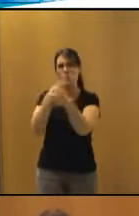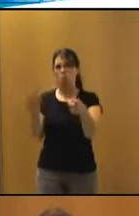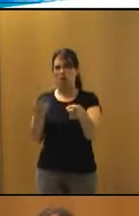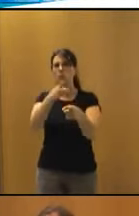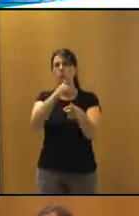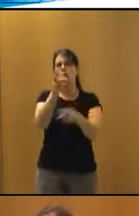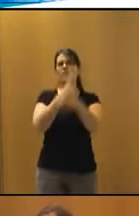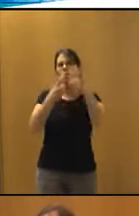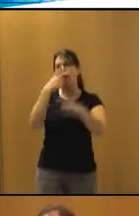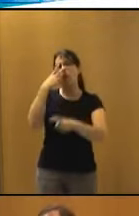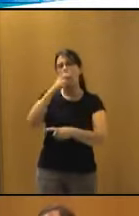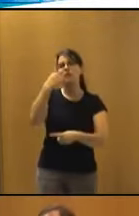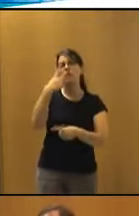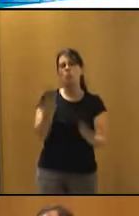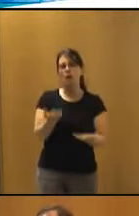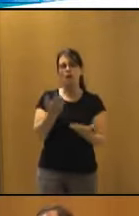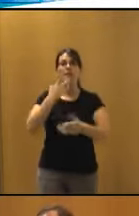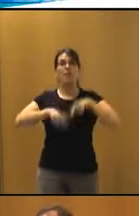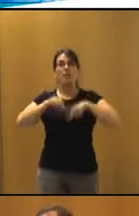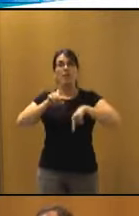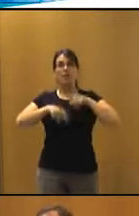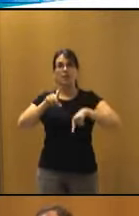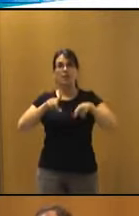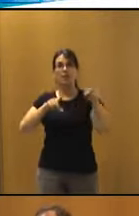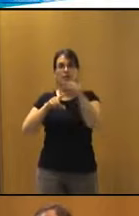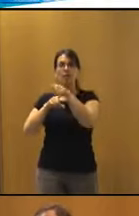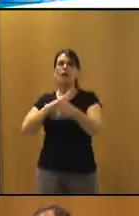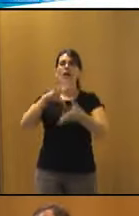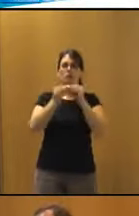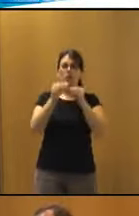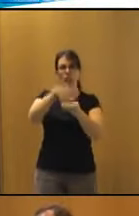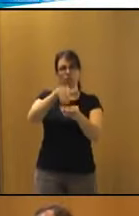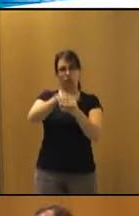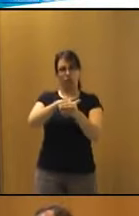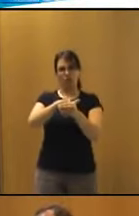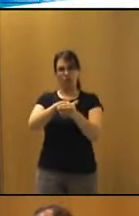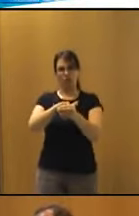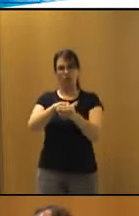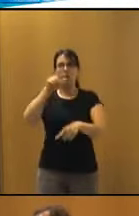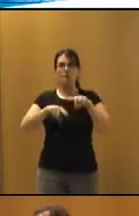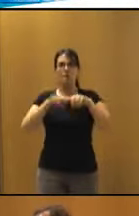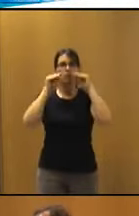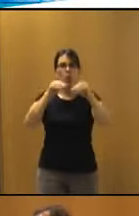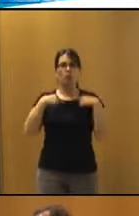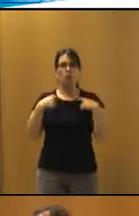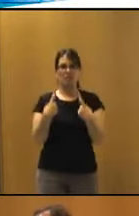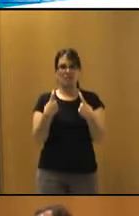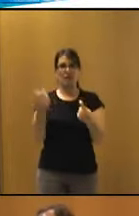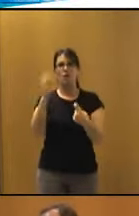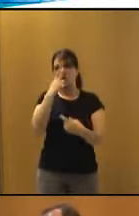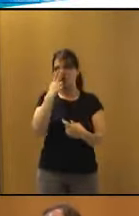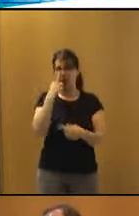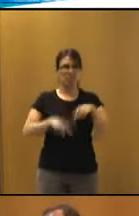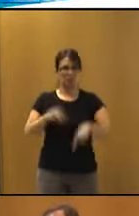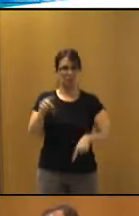qué información busca, y en función de esto, darle un contenido adaptado que responde a sus necesidades o